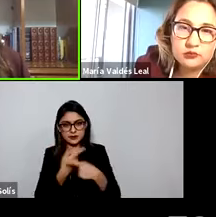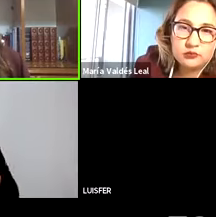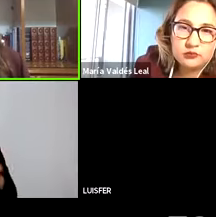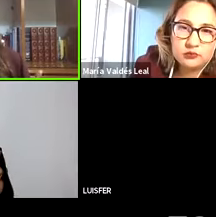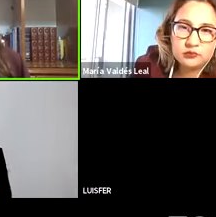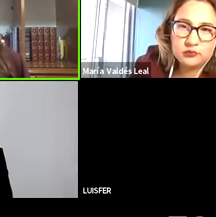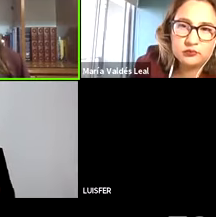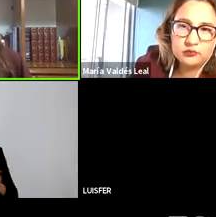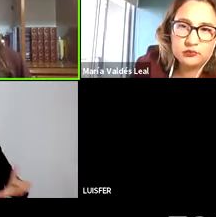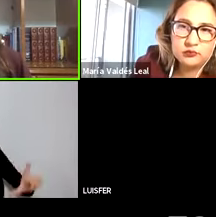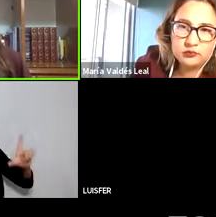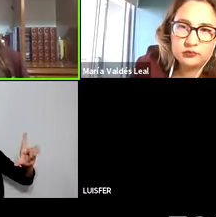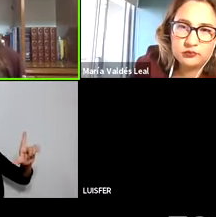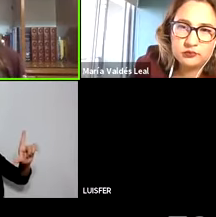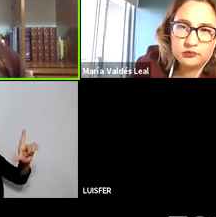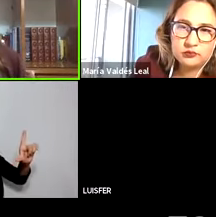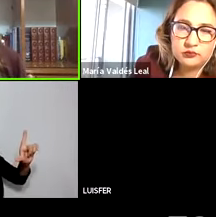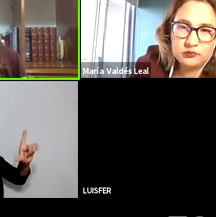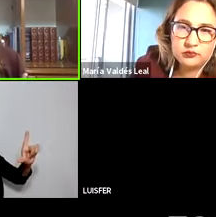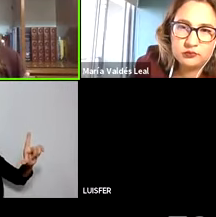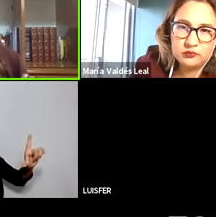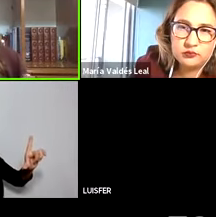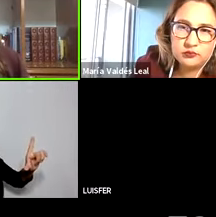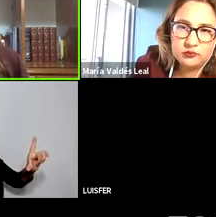la miras enfrente, la miras también